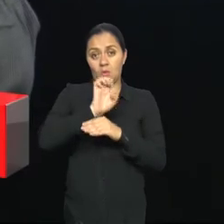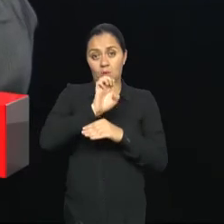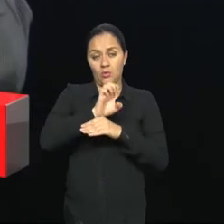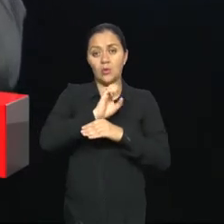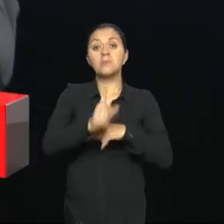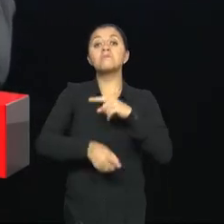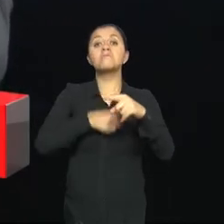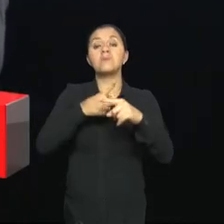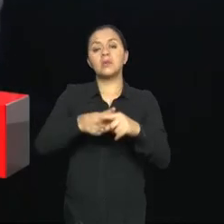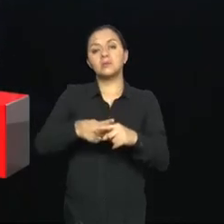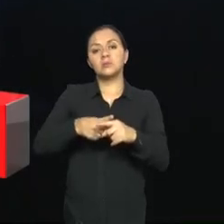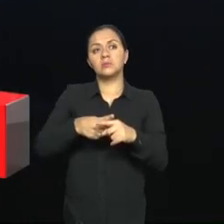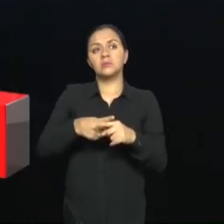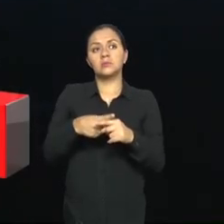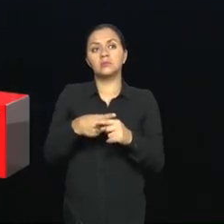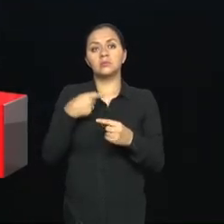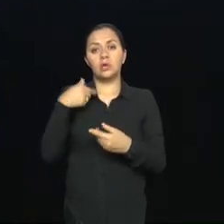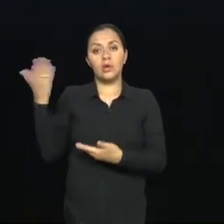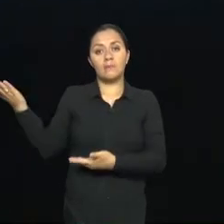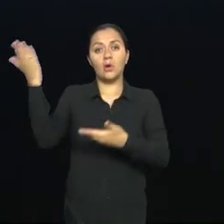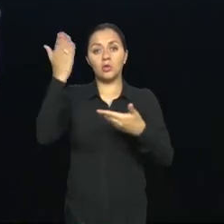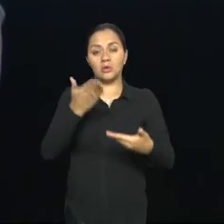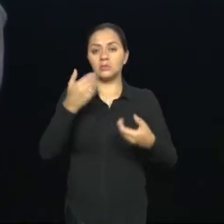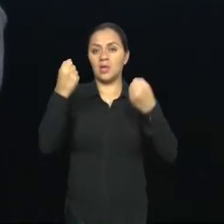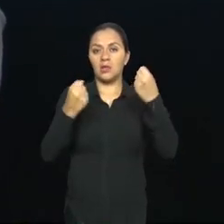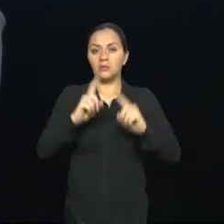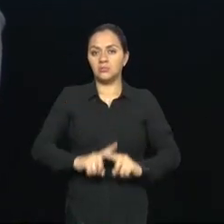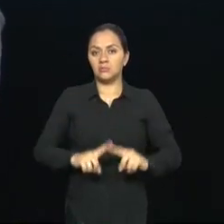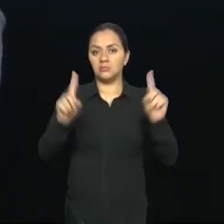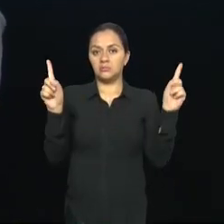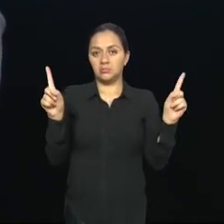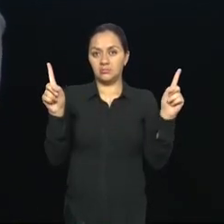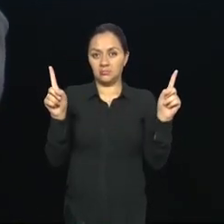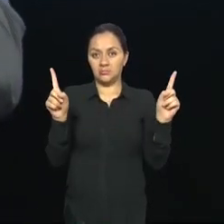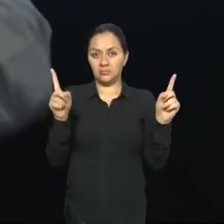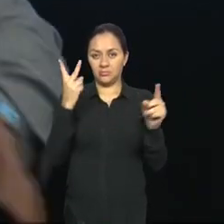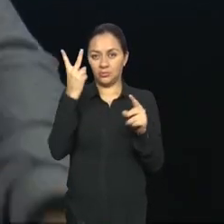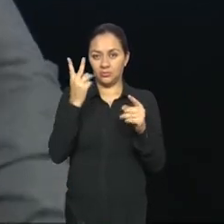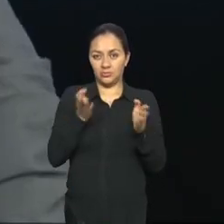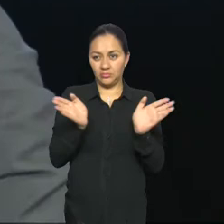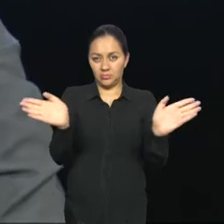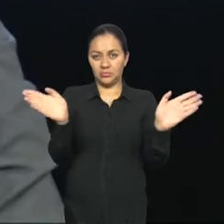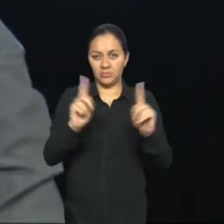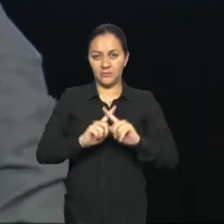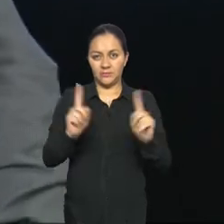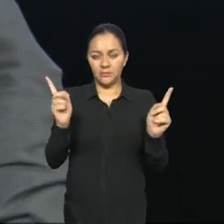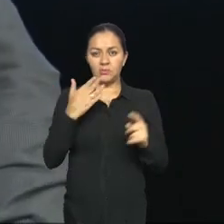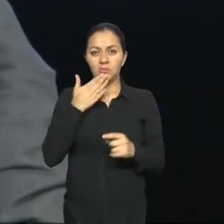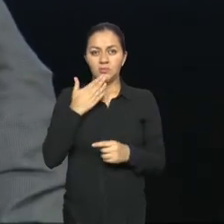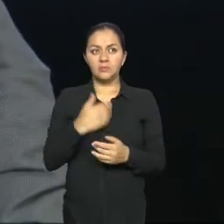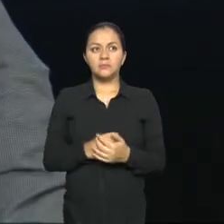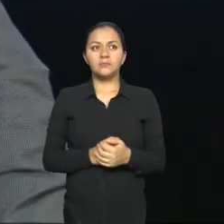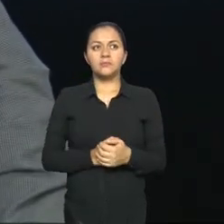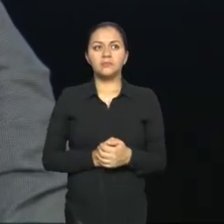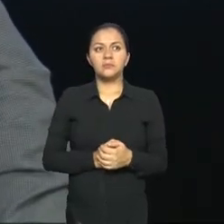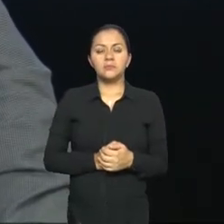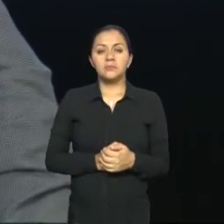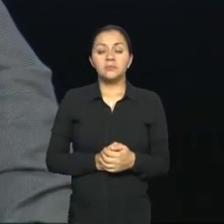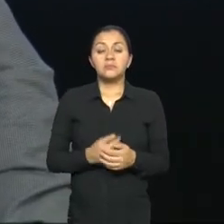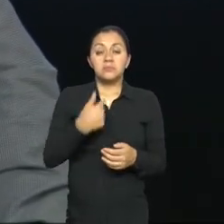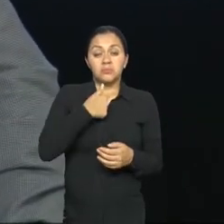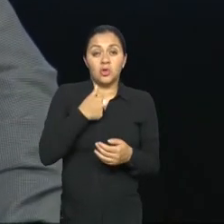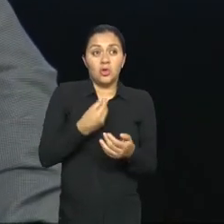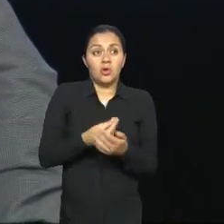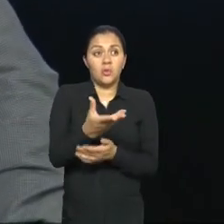el otro cuando importas un vehículo por medio de una casa o de una representación. Si es automáticamente, si yo me compraré